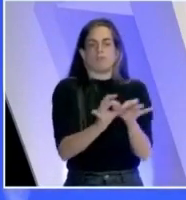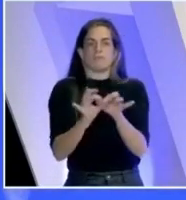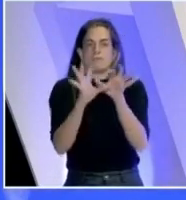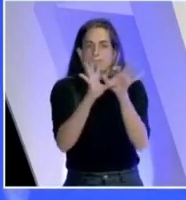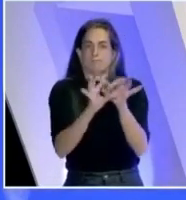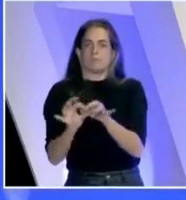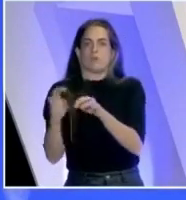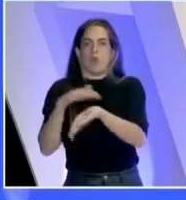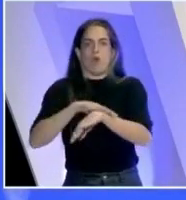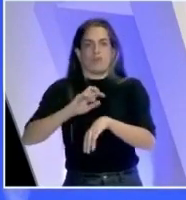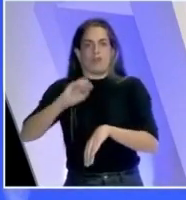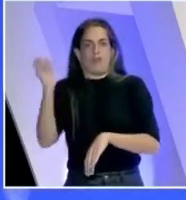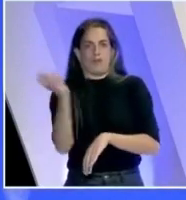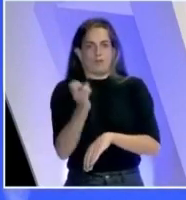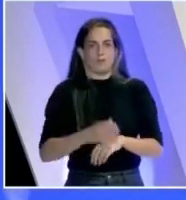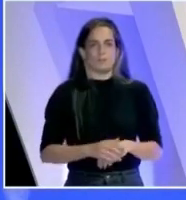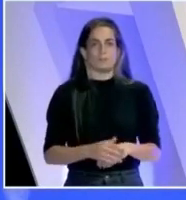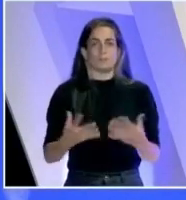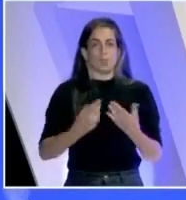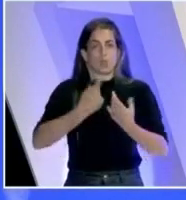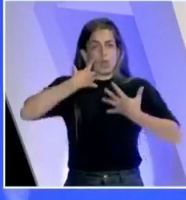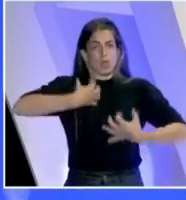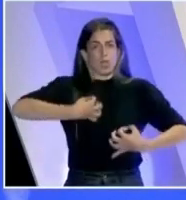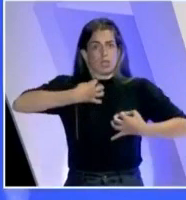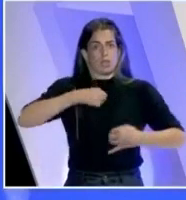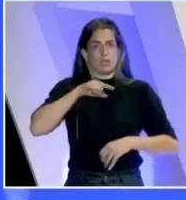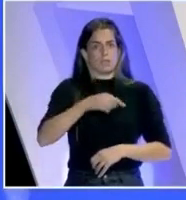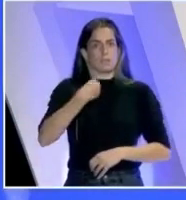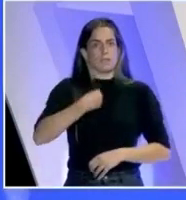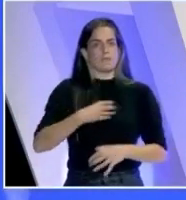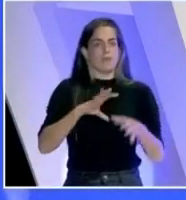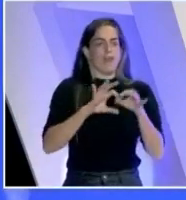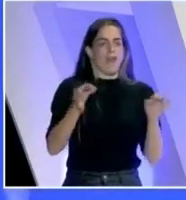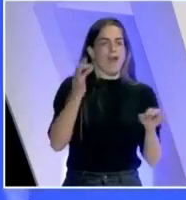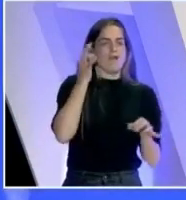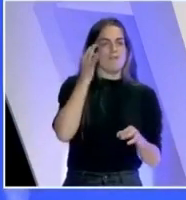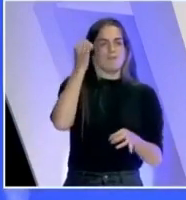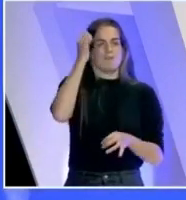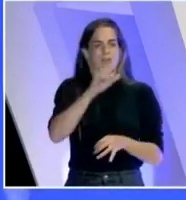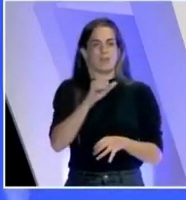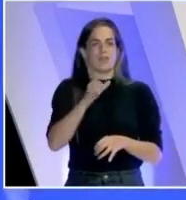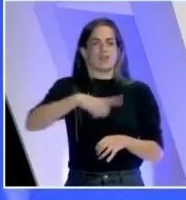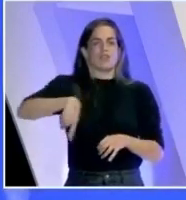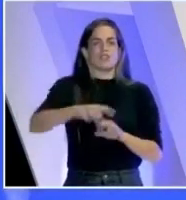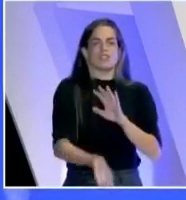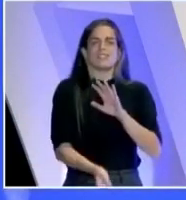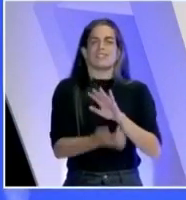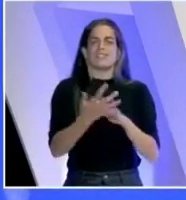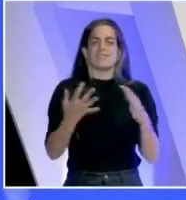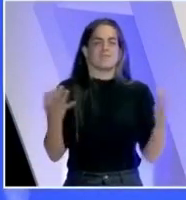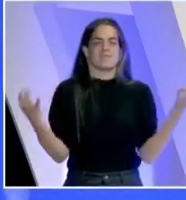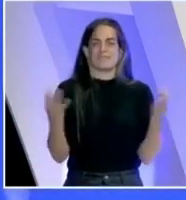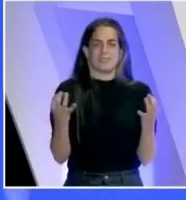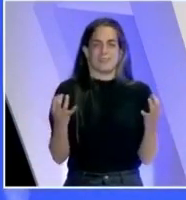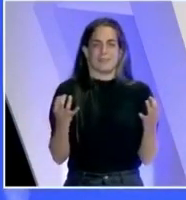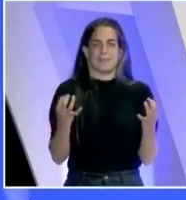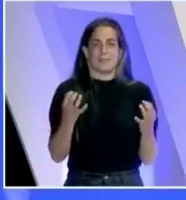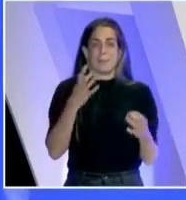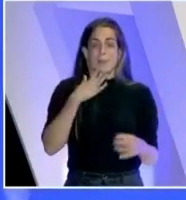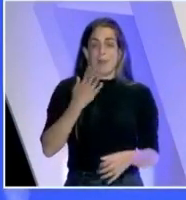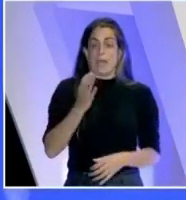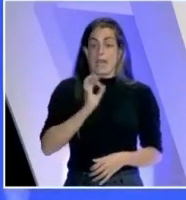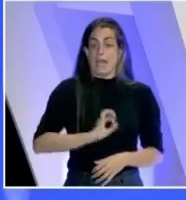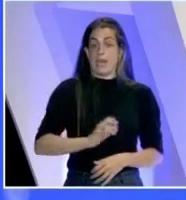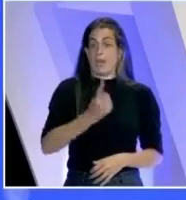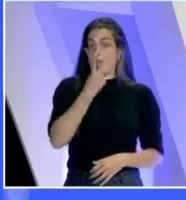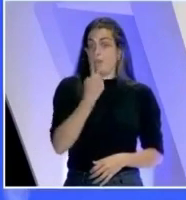tan ambicioso. Con esta certeza, amigos y amigas, constituimos en enero del año